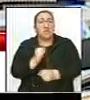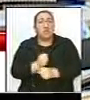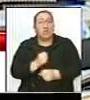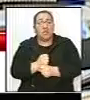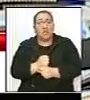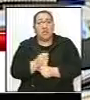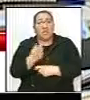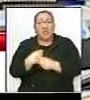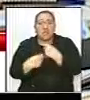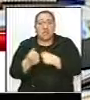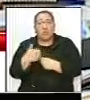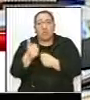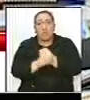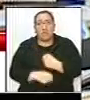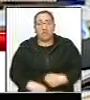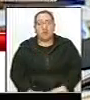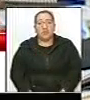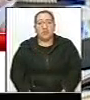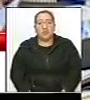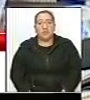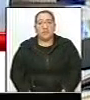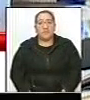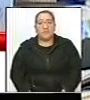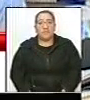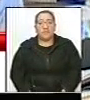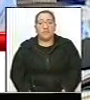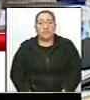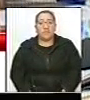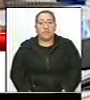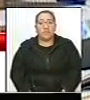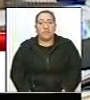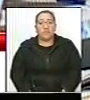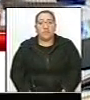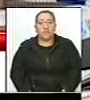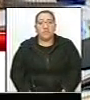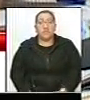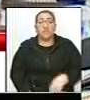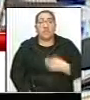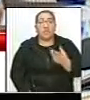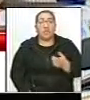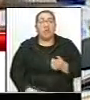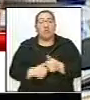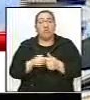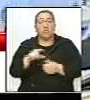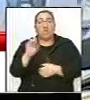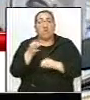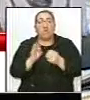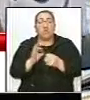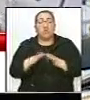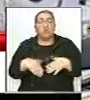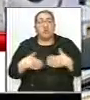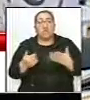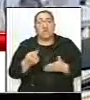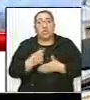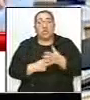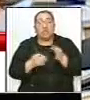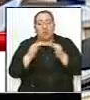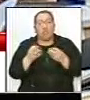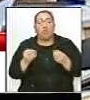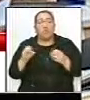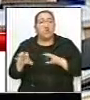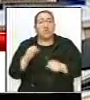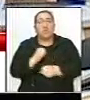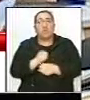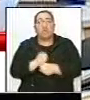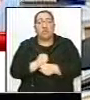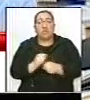primario exportadora, que termina condicionando el comportamiento de la economía y sus posibilidades, precisamente de cómo se comportan